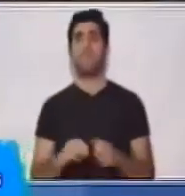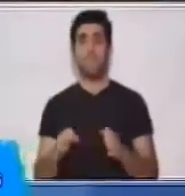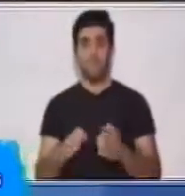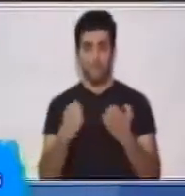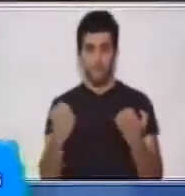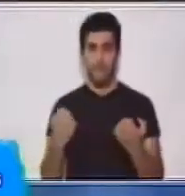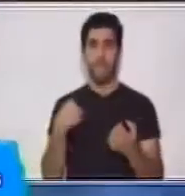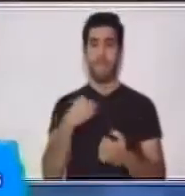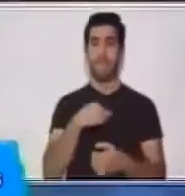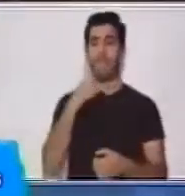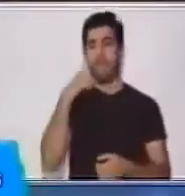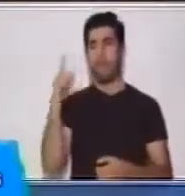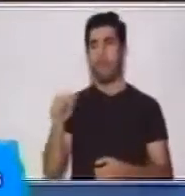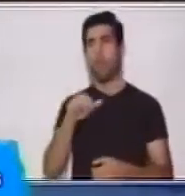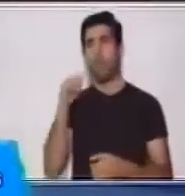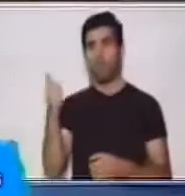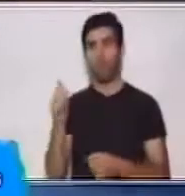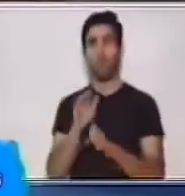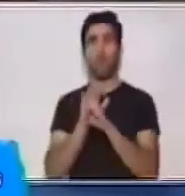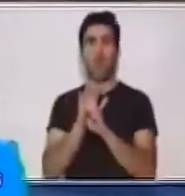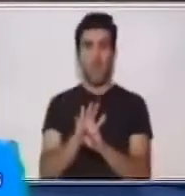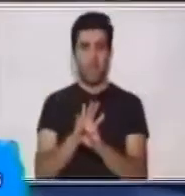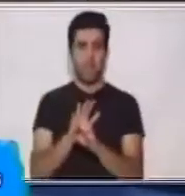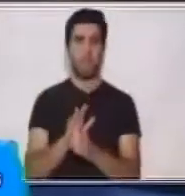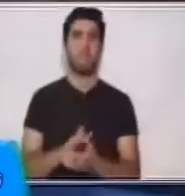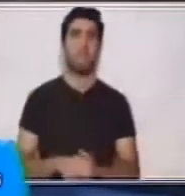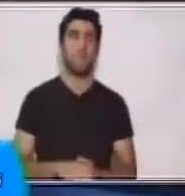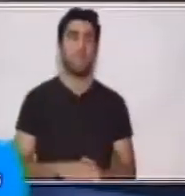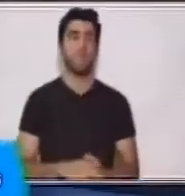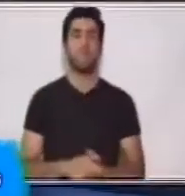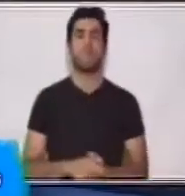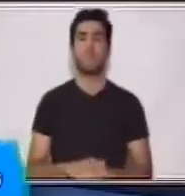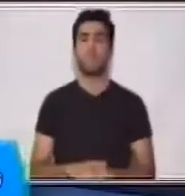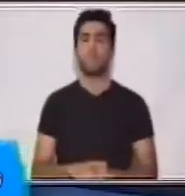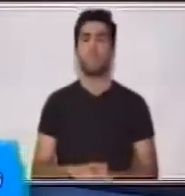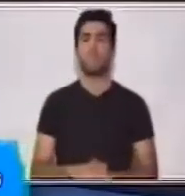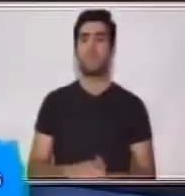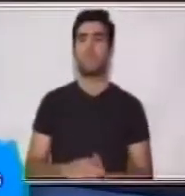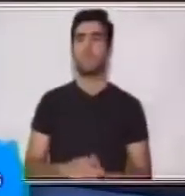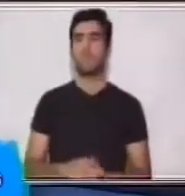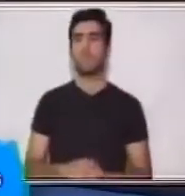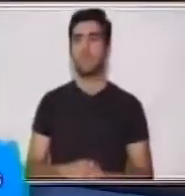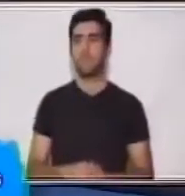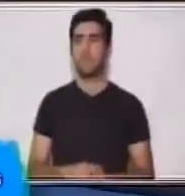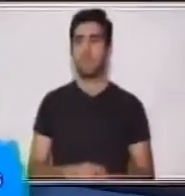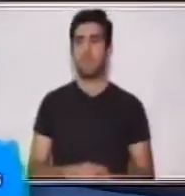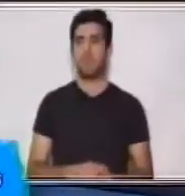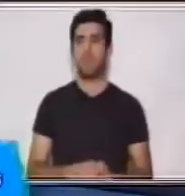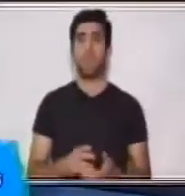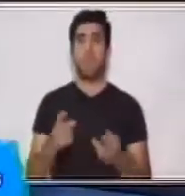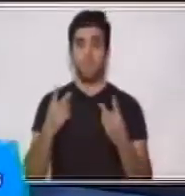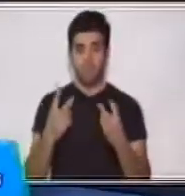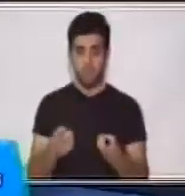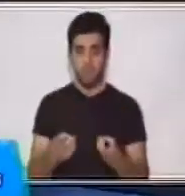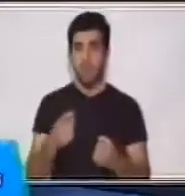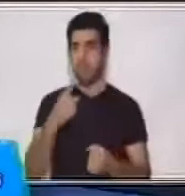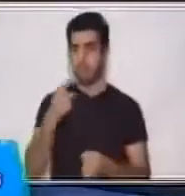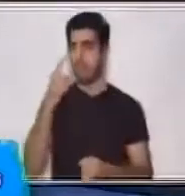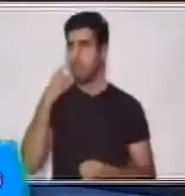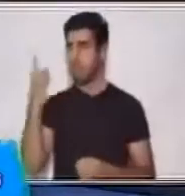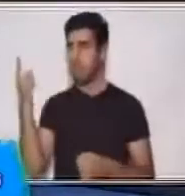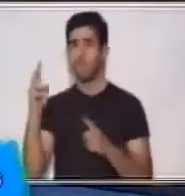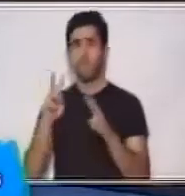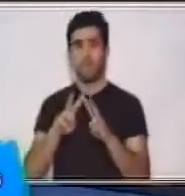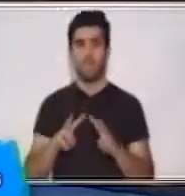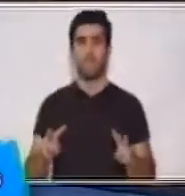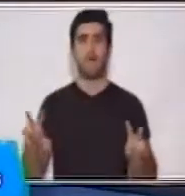a hacer un ejemplo más, ¿sí? Vamos a hacer un ejemplo más. Nuevamente, observemos los valores que nos están